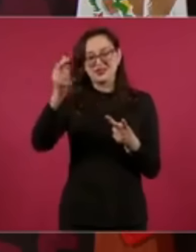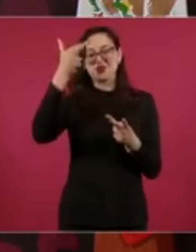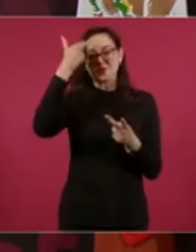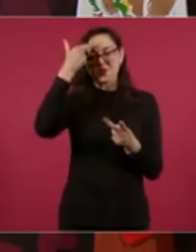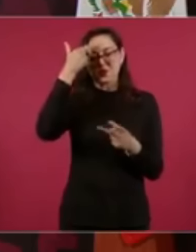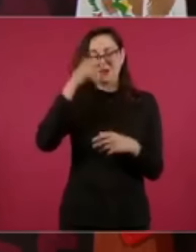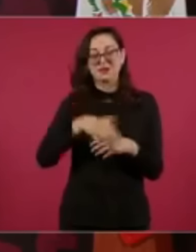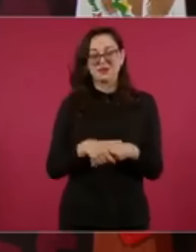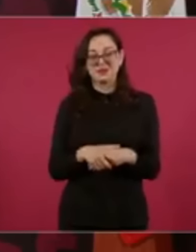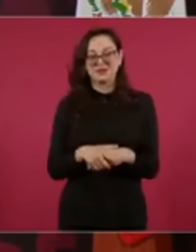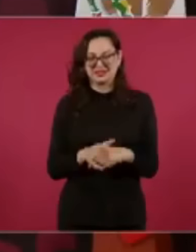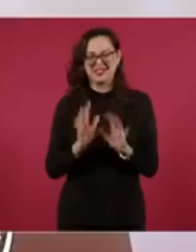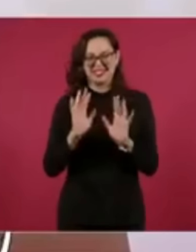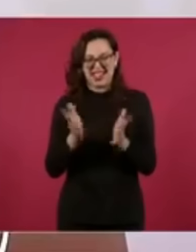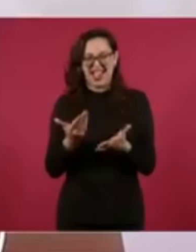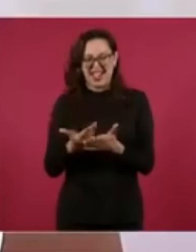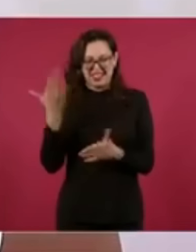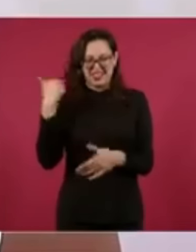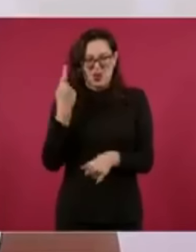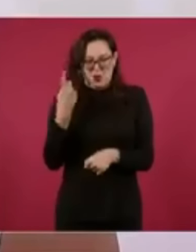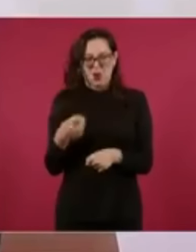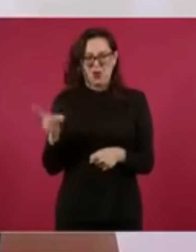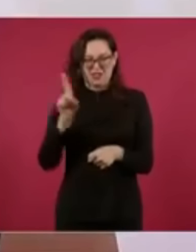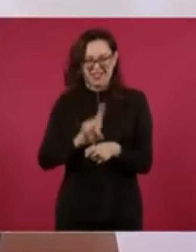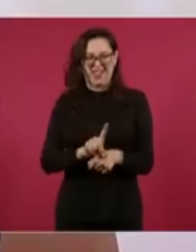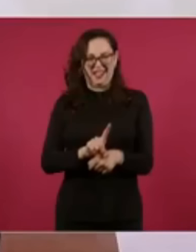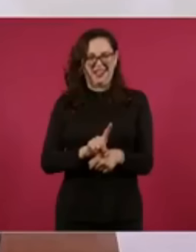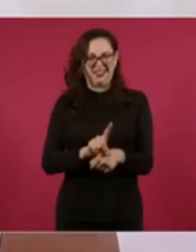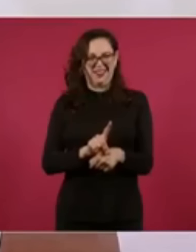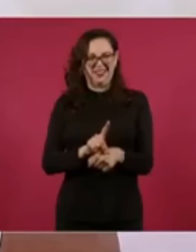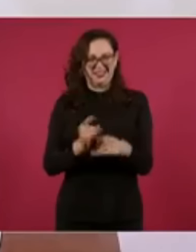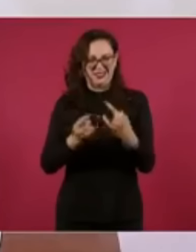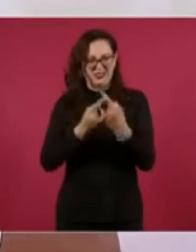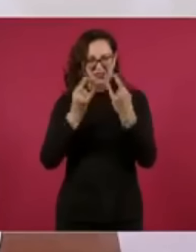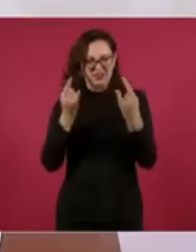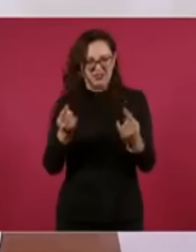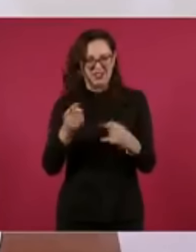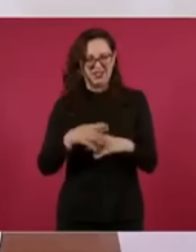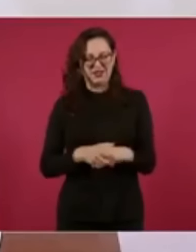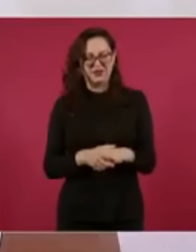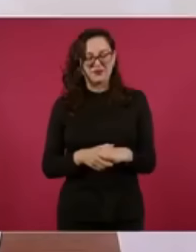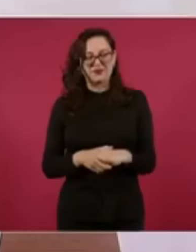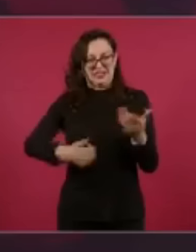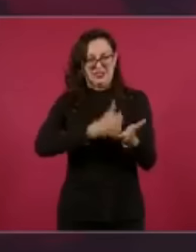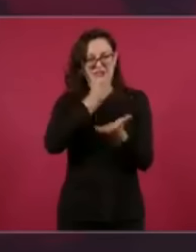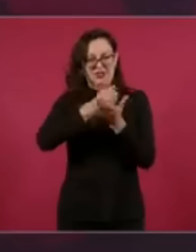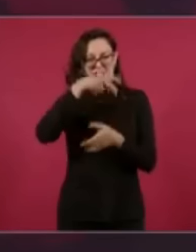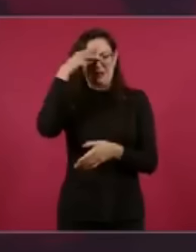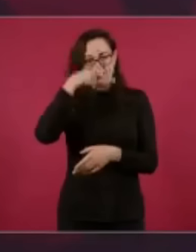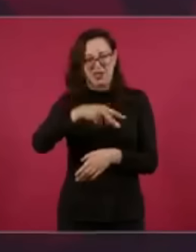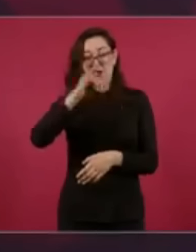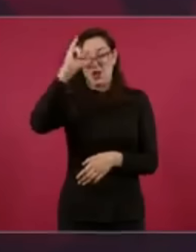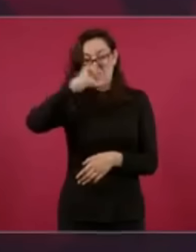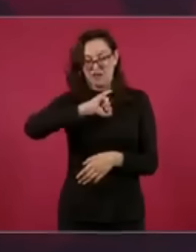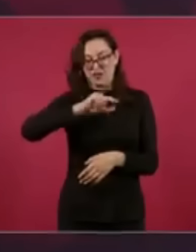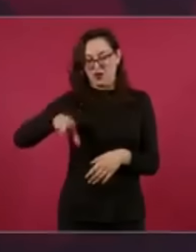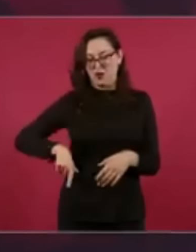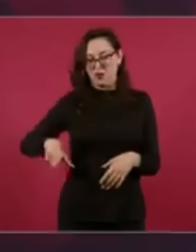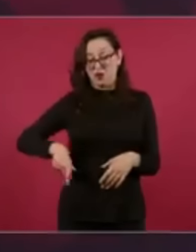día con él, que llegué, era yo jefe de gobierno electo. Llegué a la